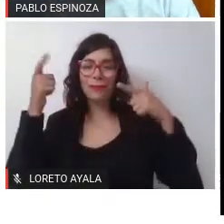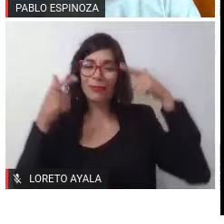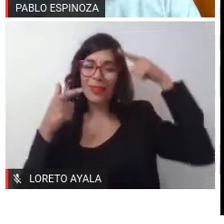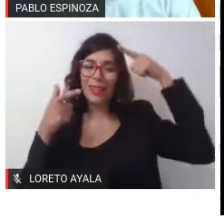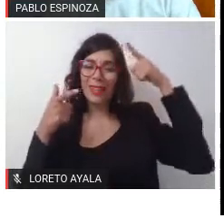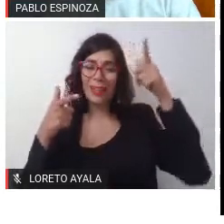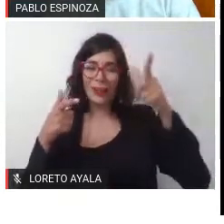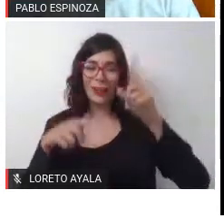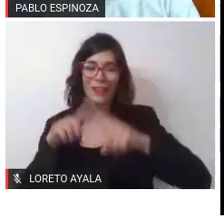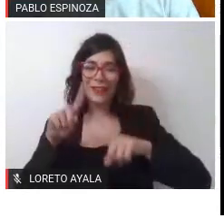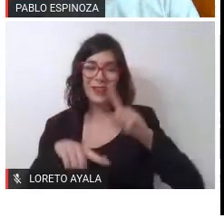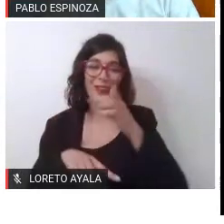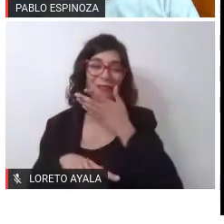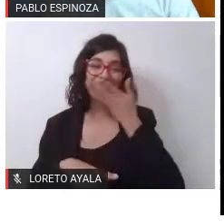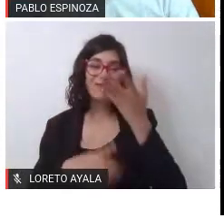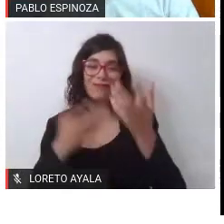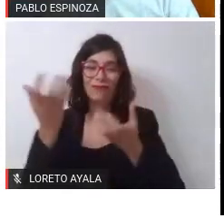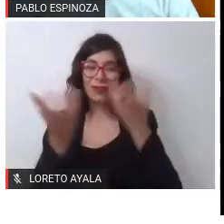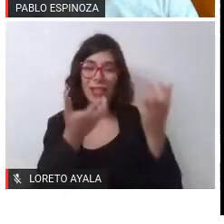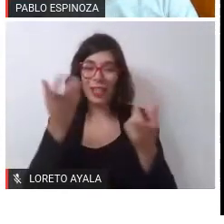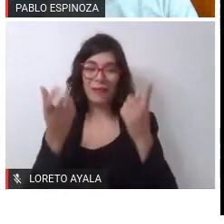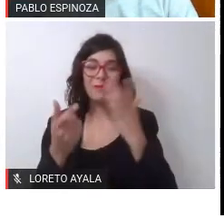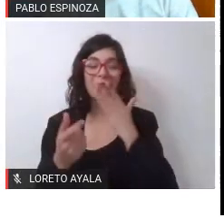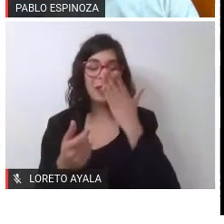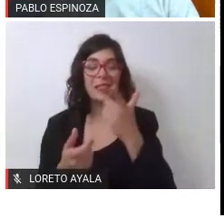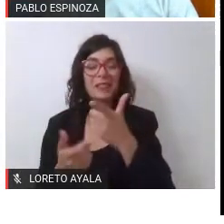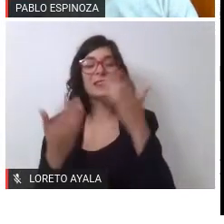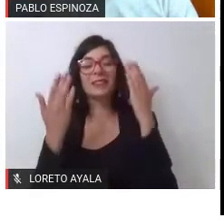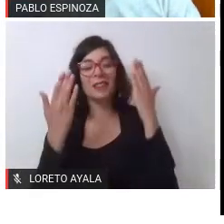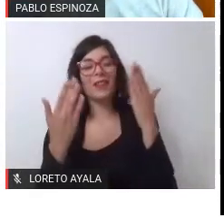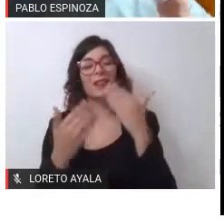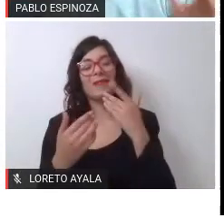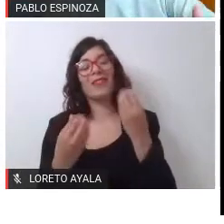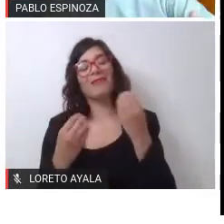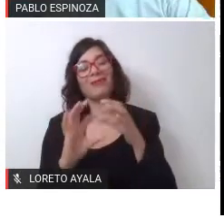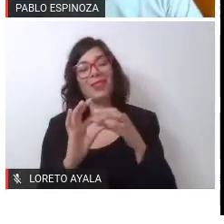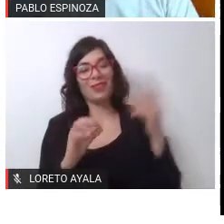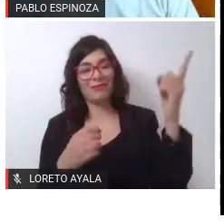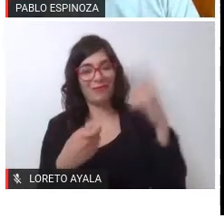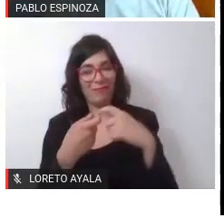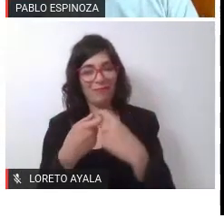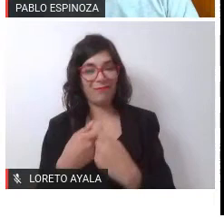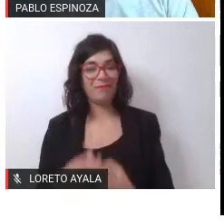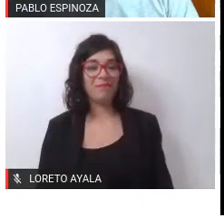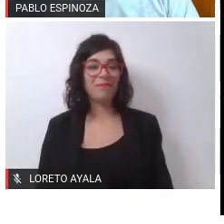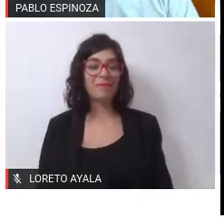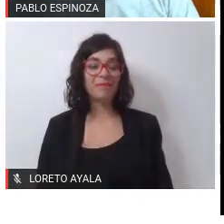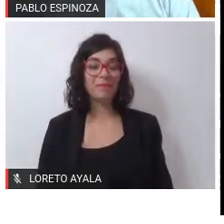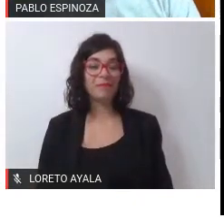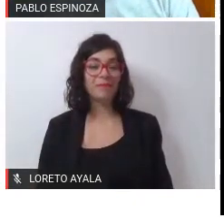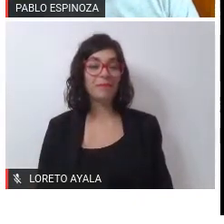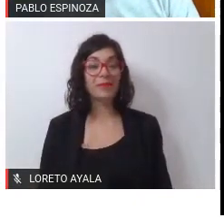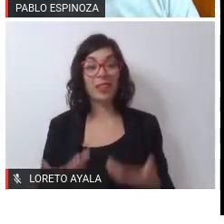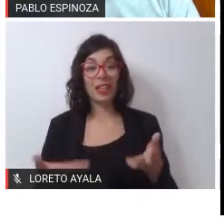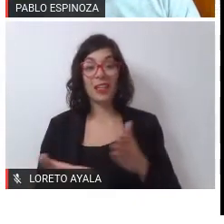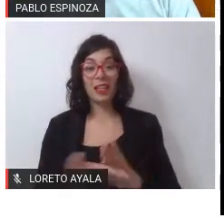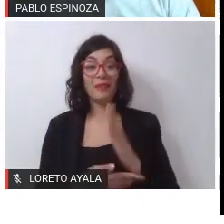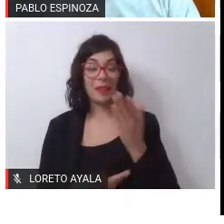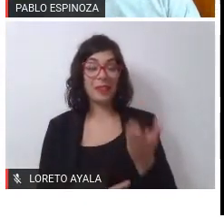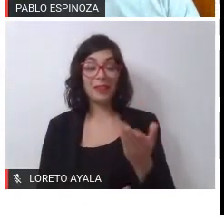Fuego. Así que para nosotros también, Marita, es un encanto que estés con nosotros. Don Jorge, adelante, nos vemos al